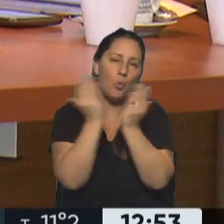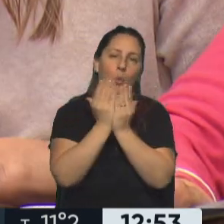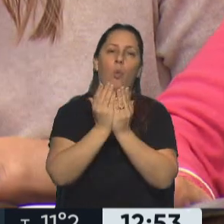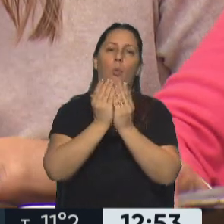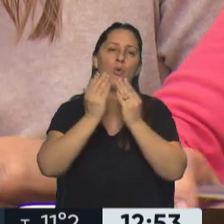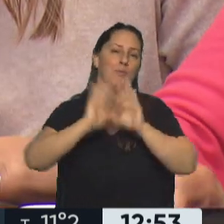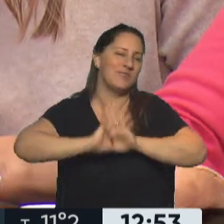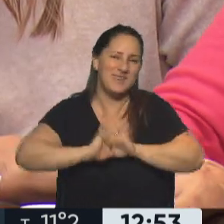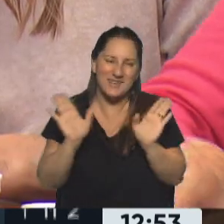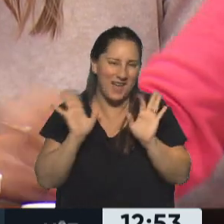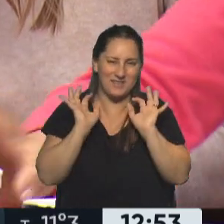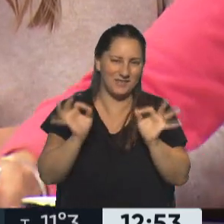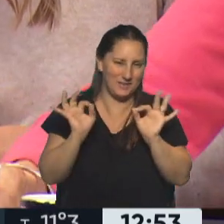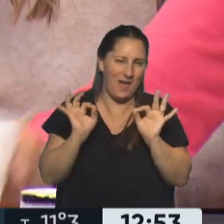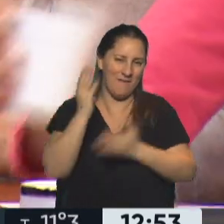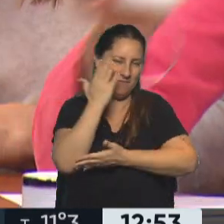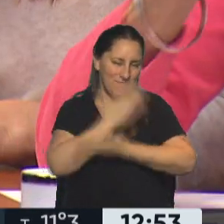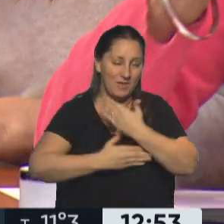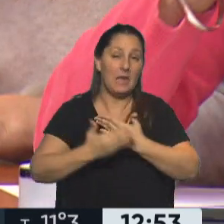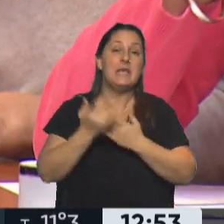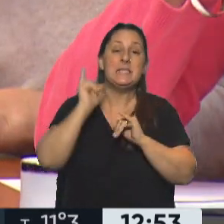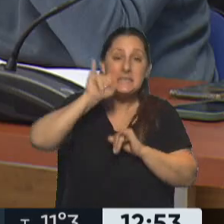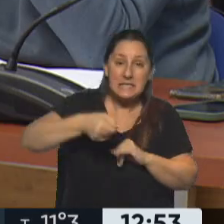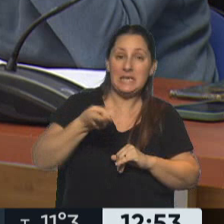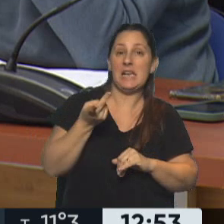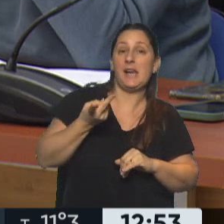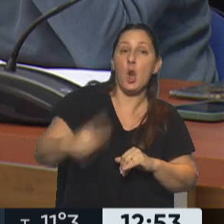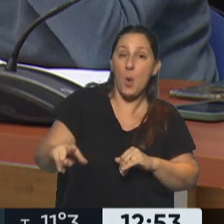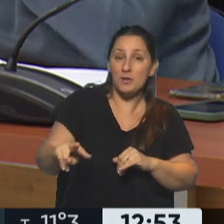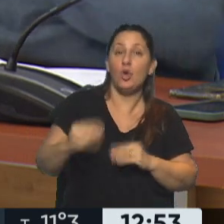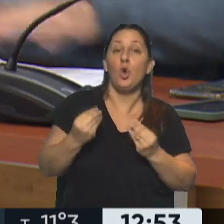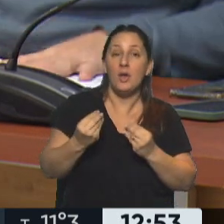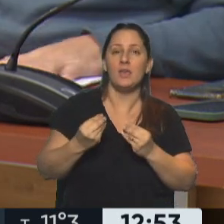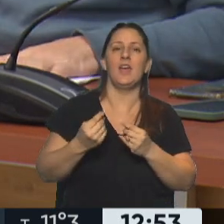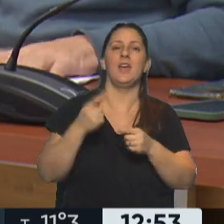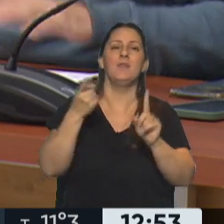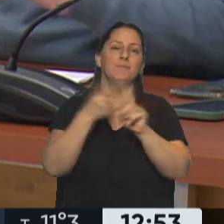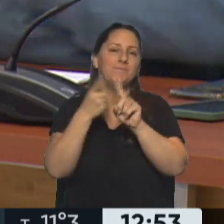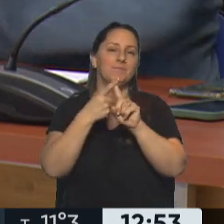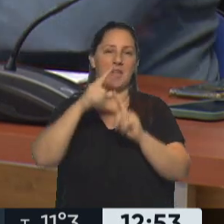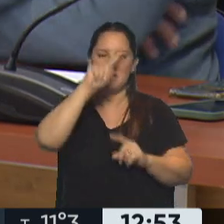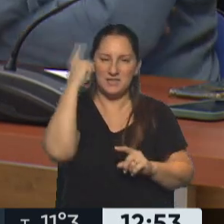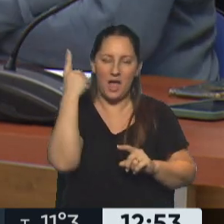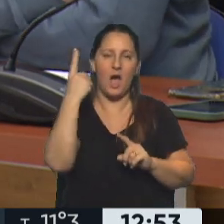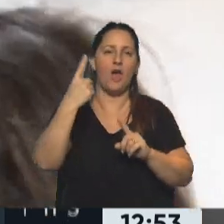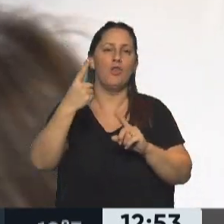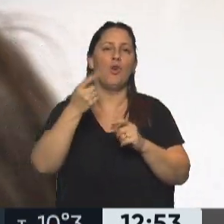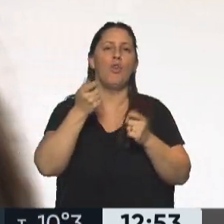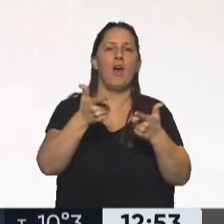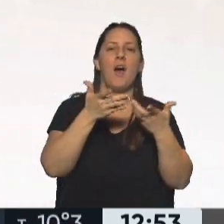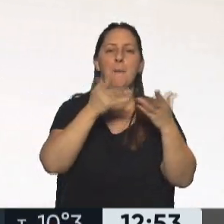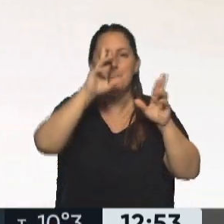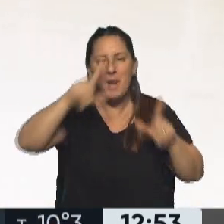han comprobado esa situación. Lo que sí la renovación permita es seguir teniendo esa cercanía con el Estado, seguir ofreciendo